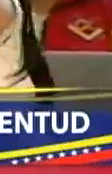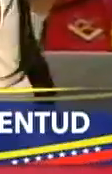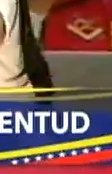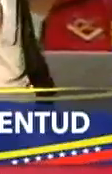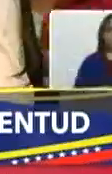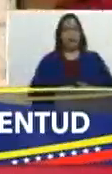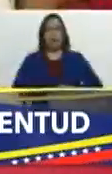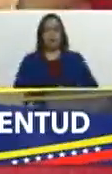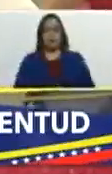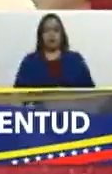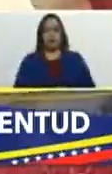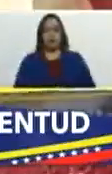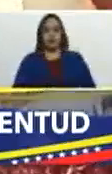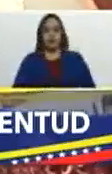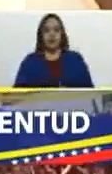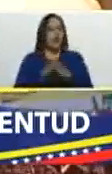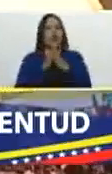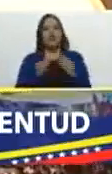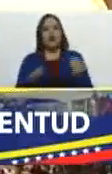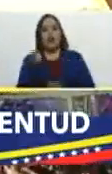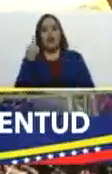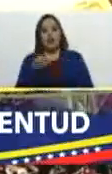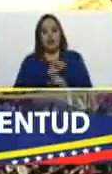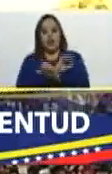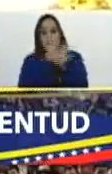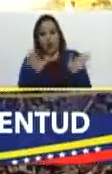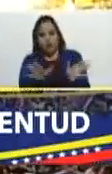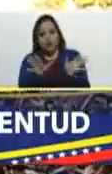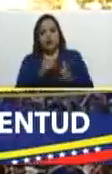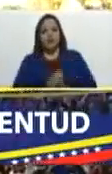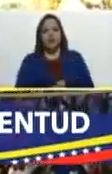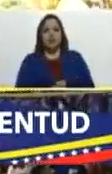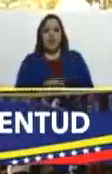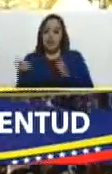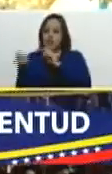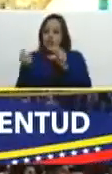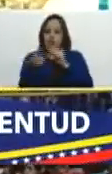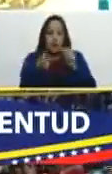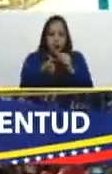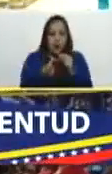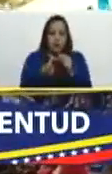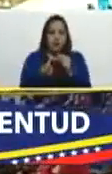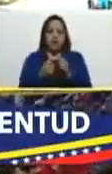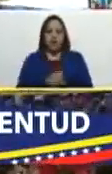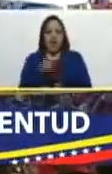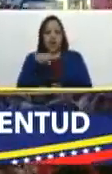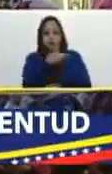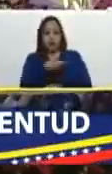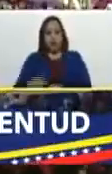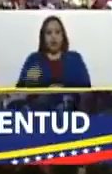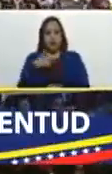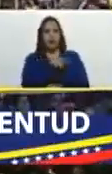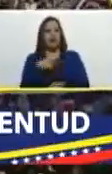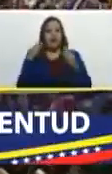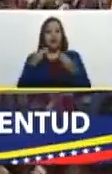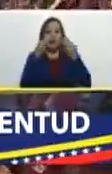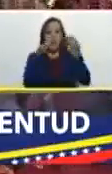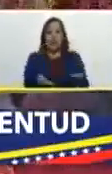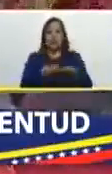noche, ayer y hoy, toda la mañana, al debate, a la discusión. Y aquí, presidente, hoy queremos